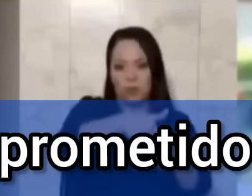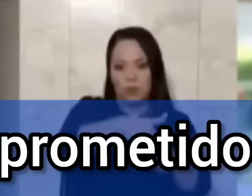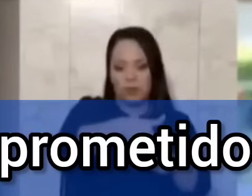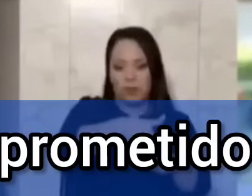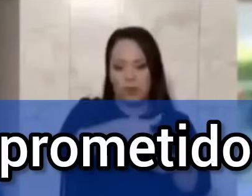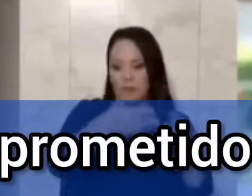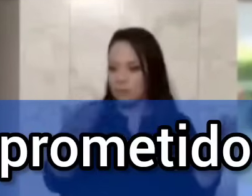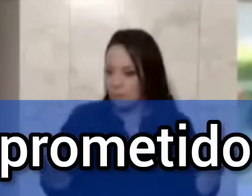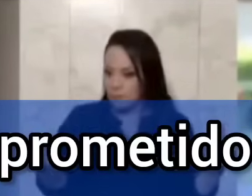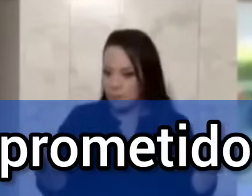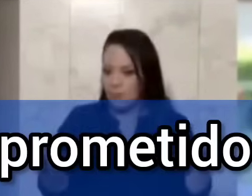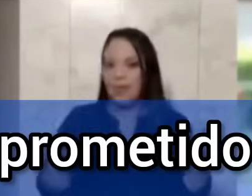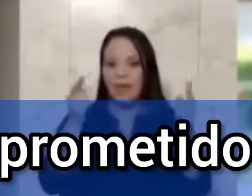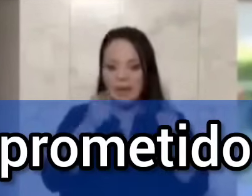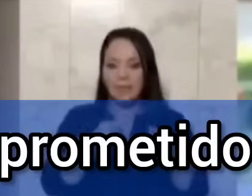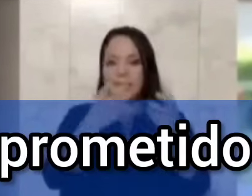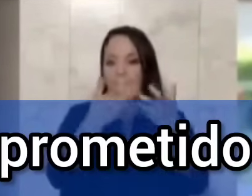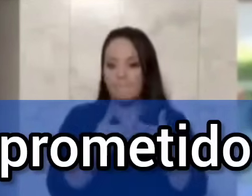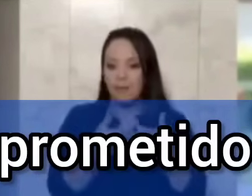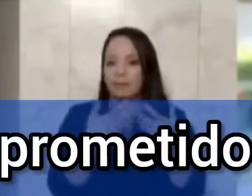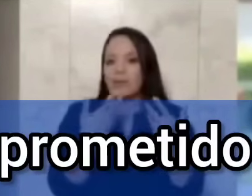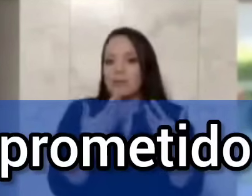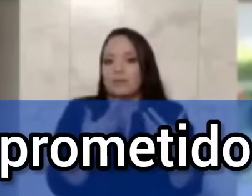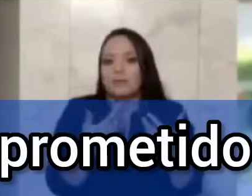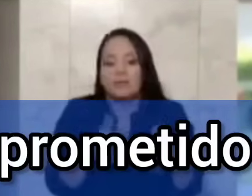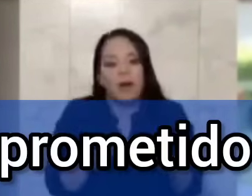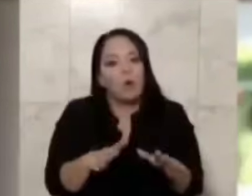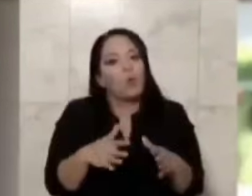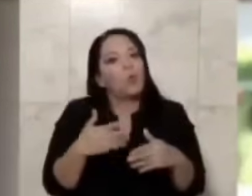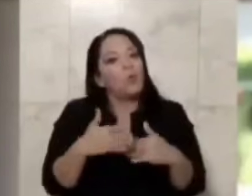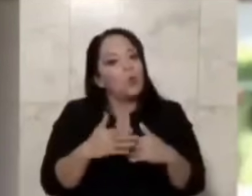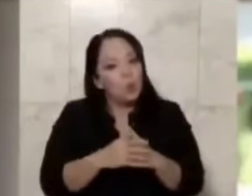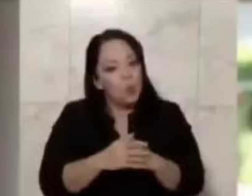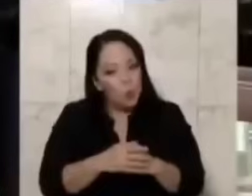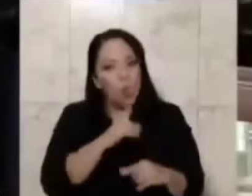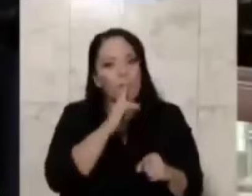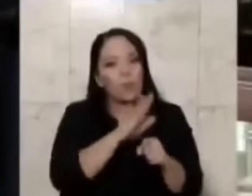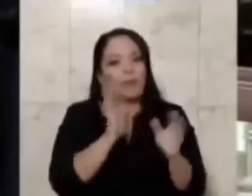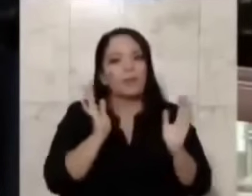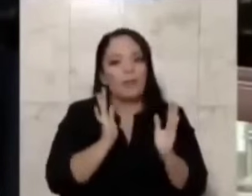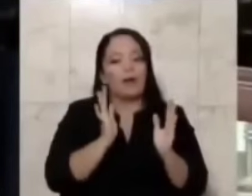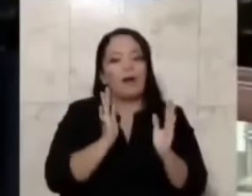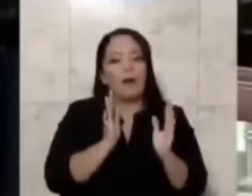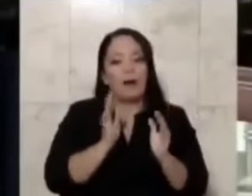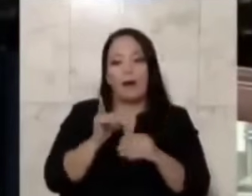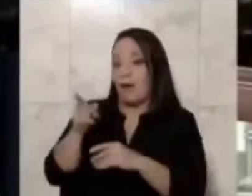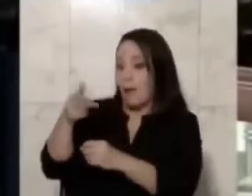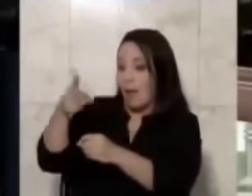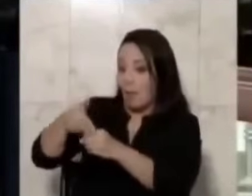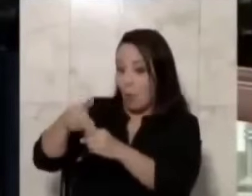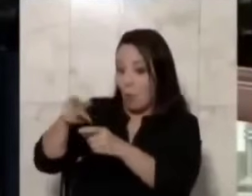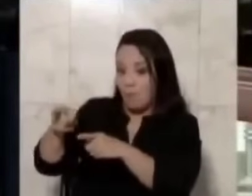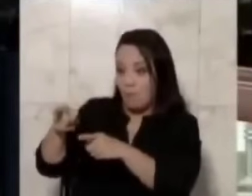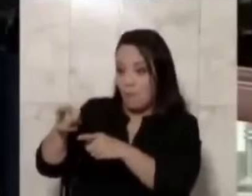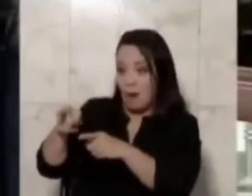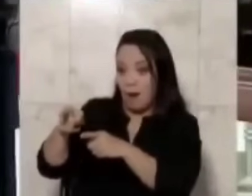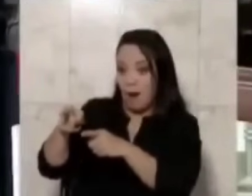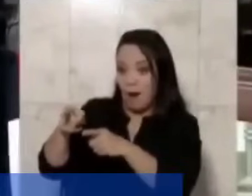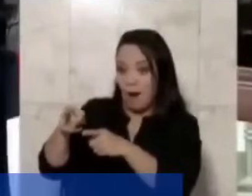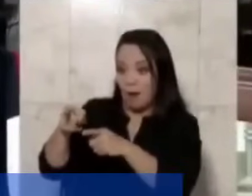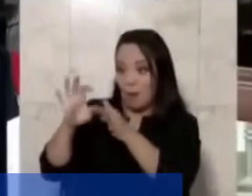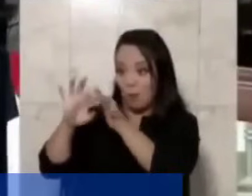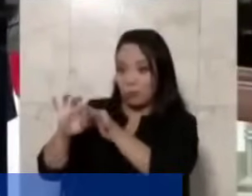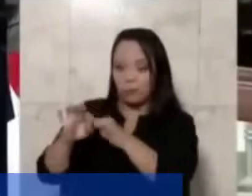esa empresa podía verse comprometida en los términos en que fue redactado. La bomba de gasolina. La bomba de gasolina. Entonces,